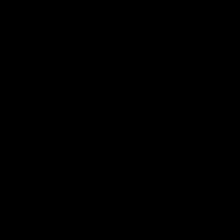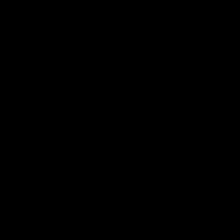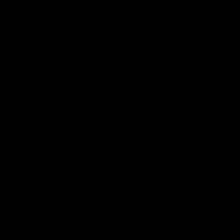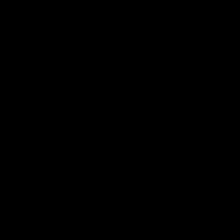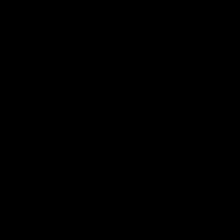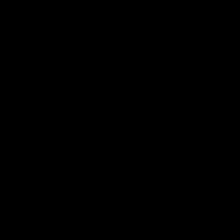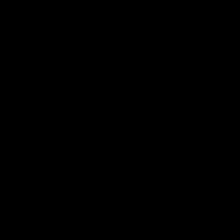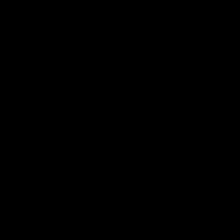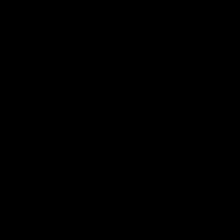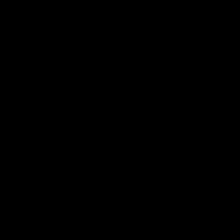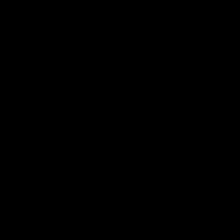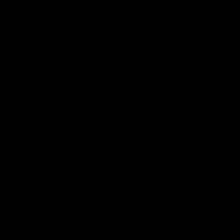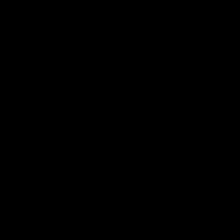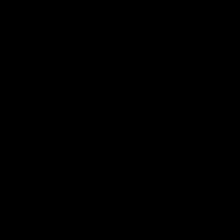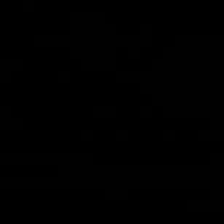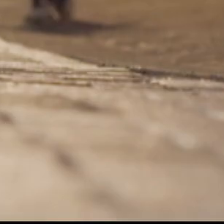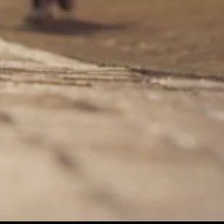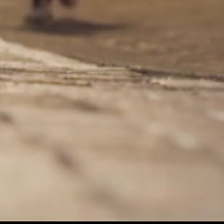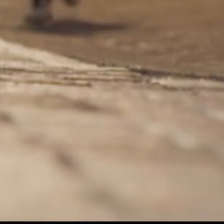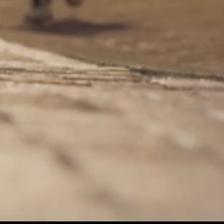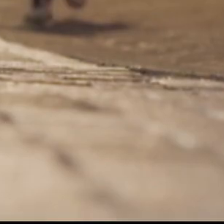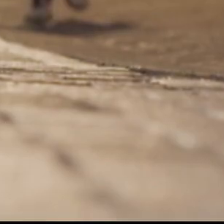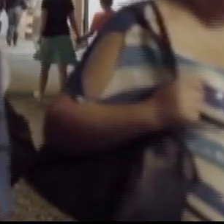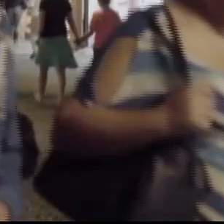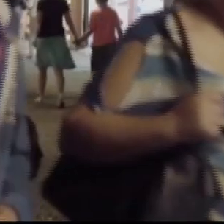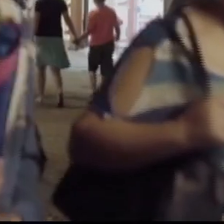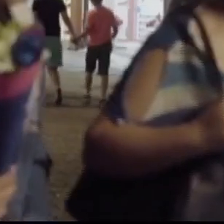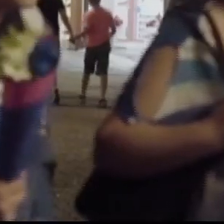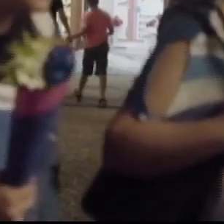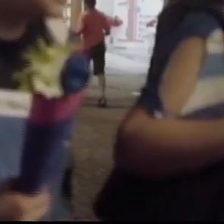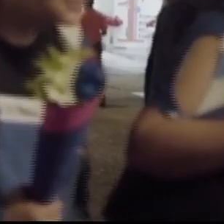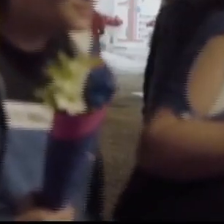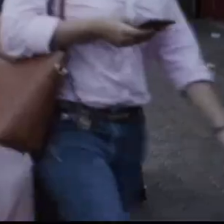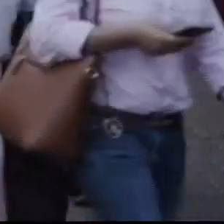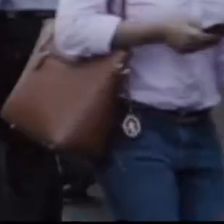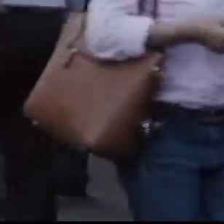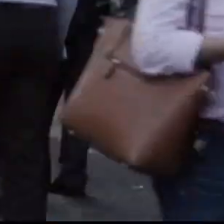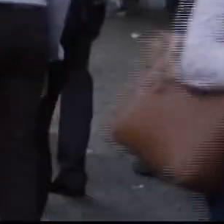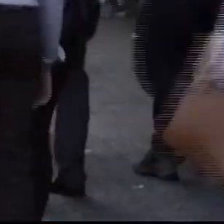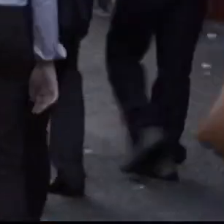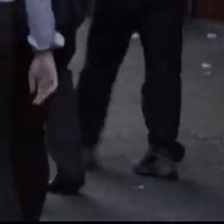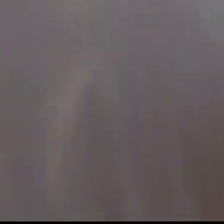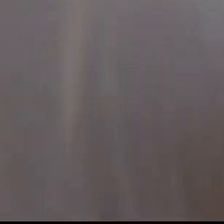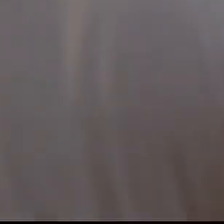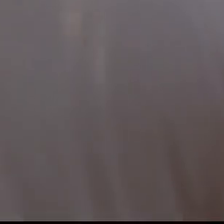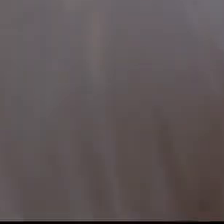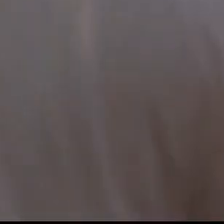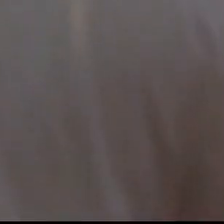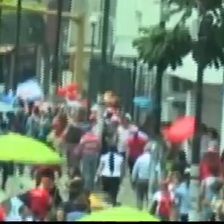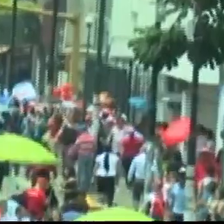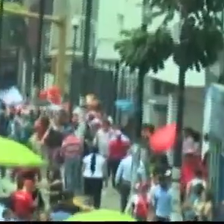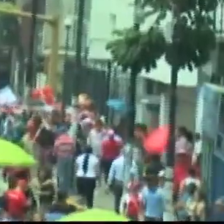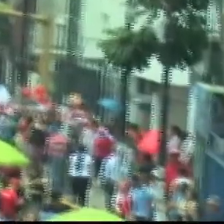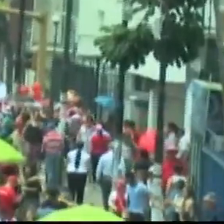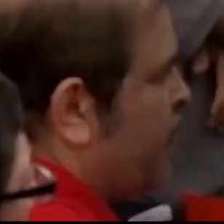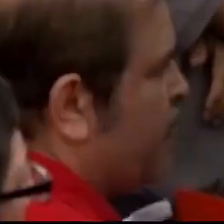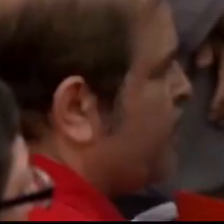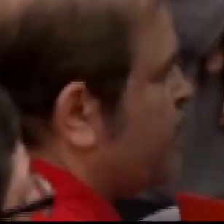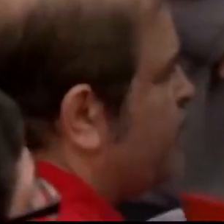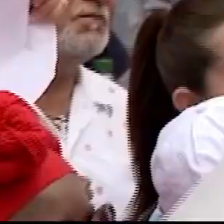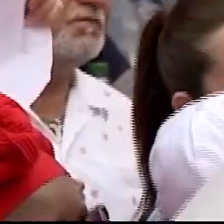Acompáñenos este lunes a las 8:30 de la noche en el estreno de Camino al Desarrollo. En este espacio, las instituciones rendirán cuentas a la